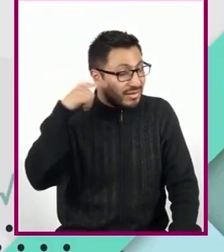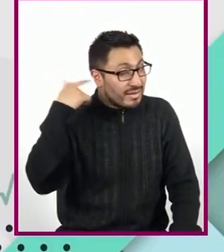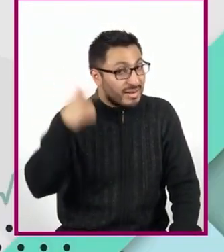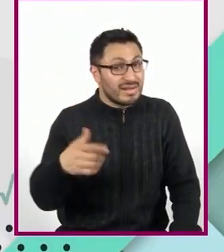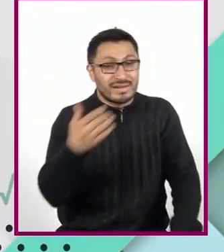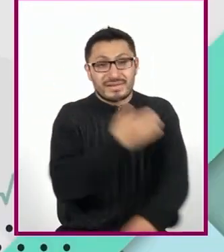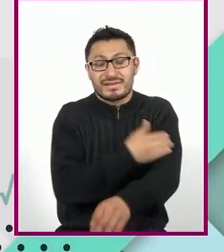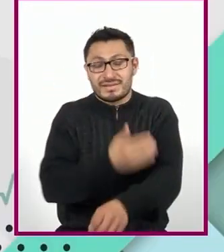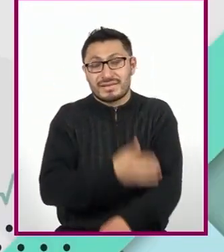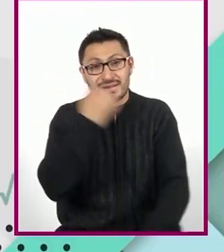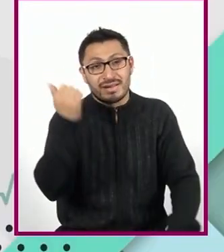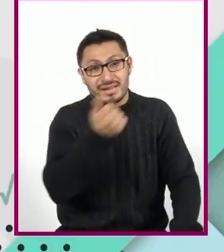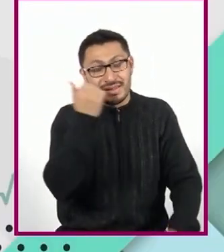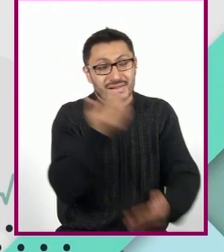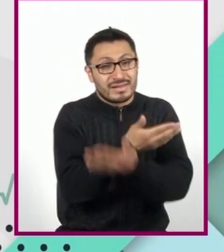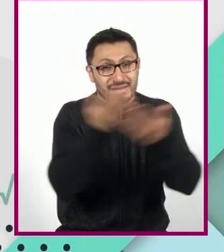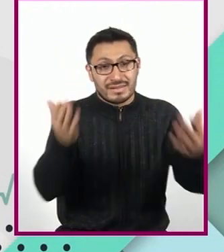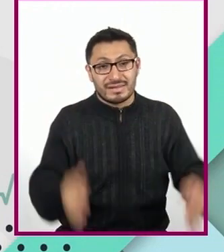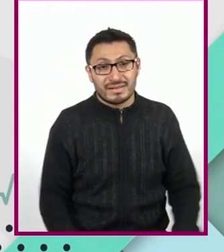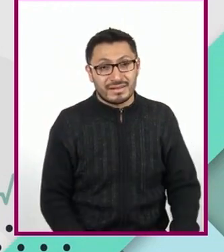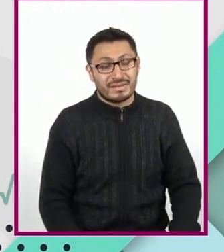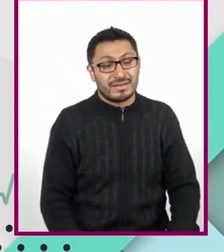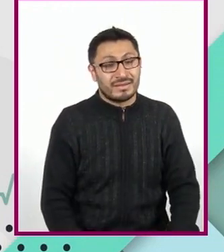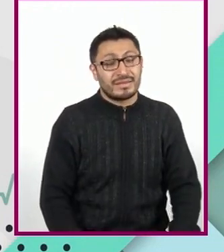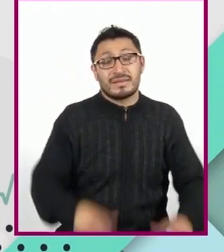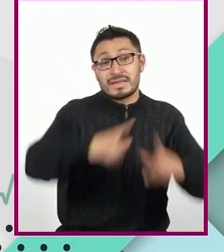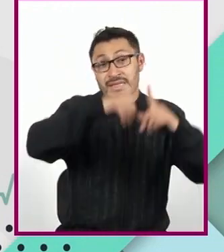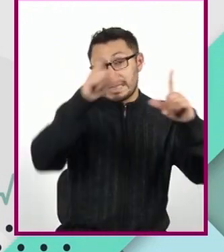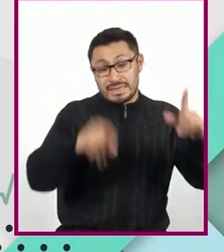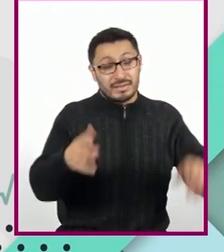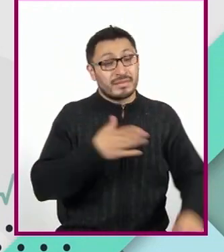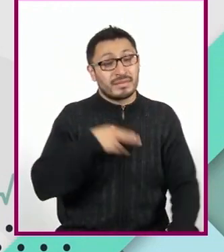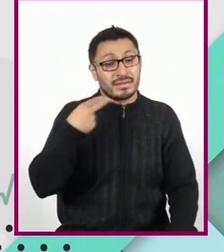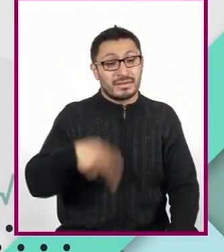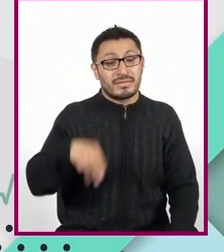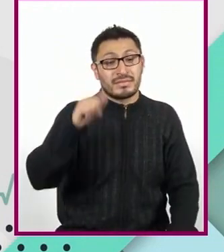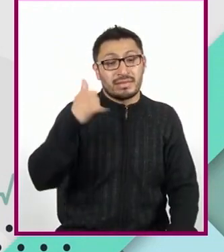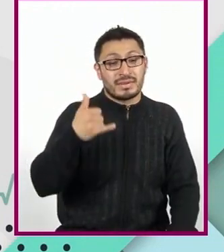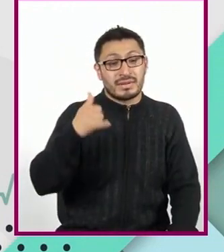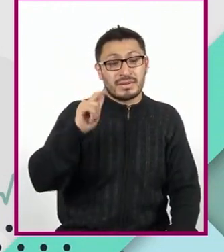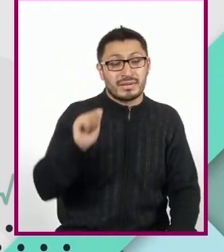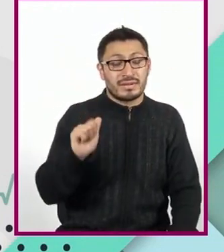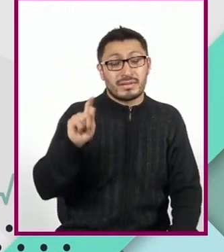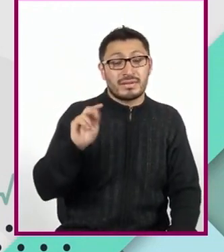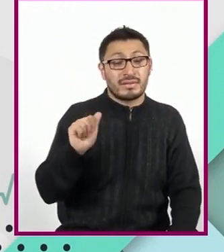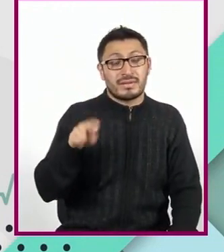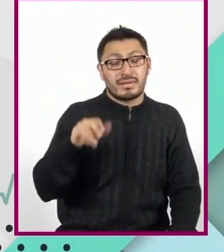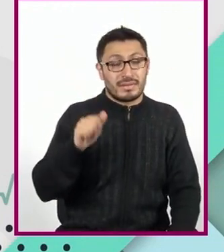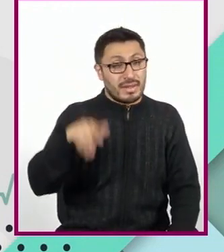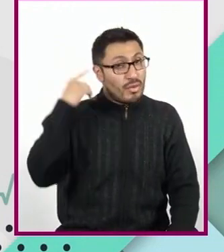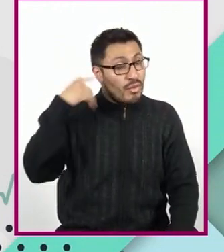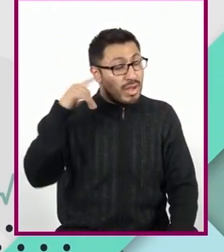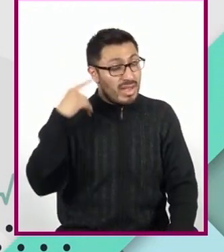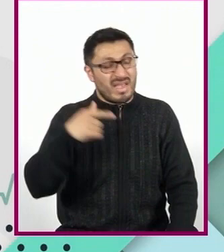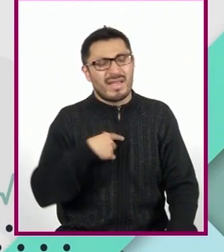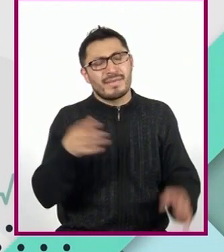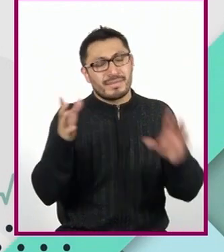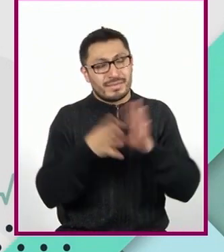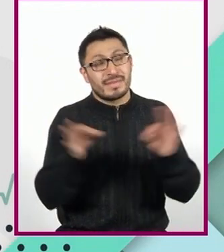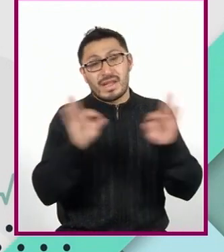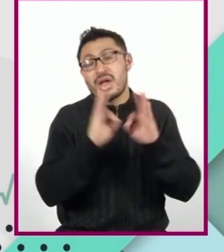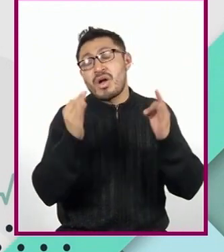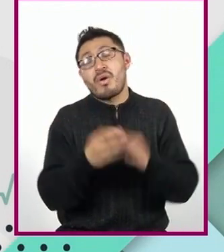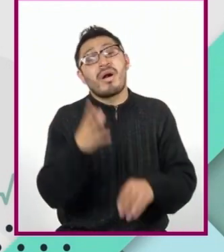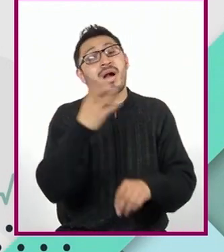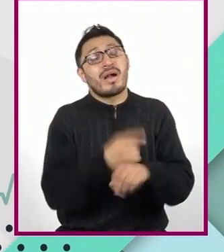Compañeros alumnos y compañeras alumnas de todo México. Mi nombre es Yatana Itzel, del estado de Guadalajara, y les explicaré la forma en la que se